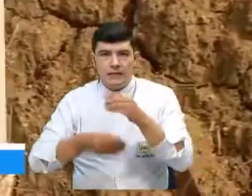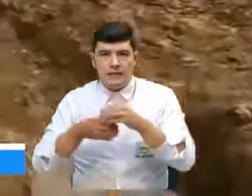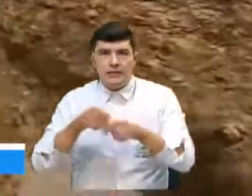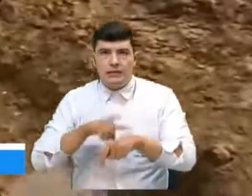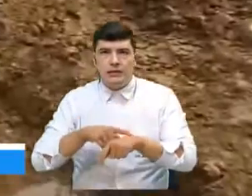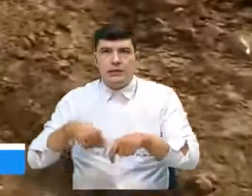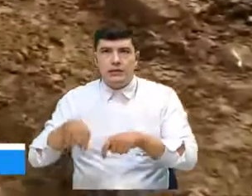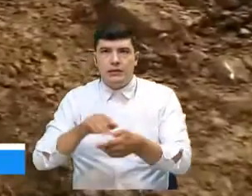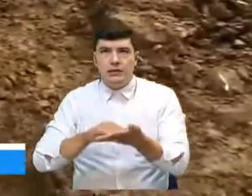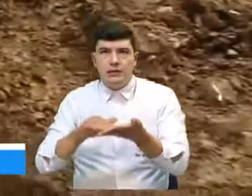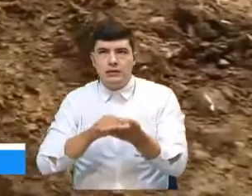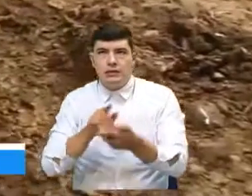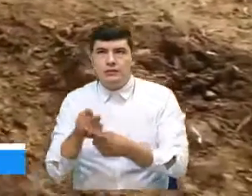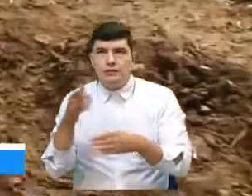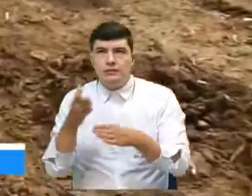más la solución a los problemas del